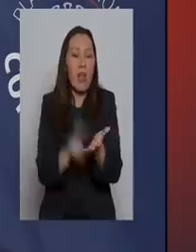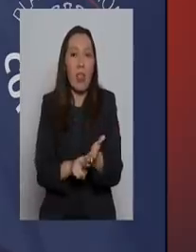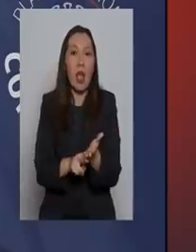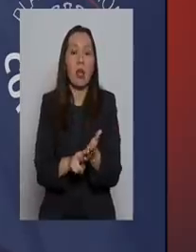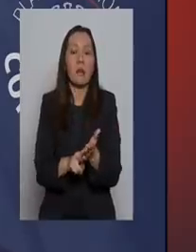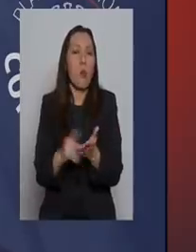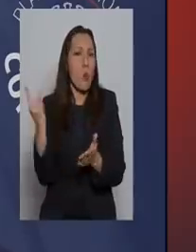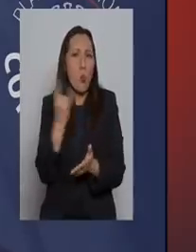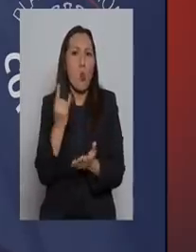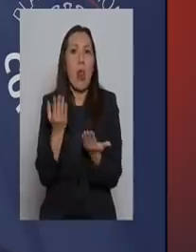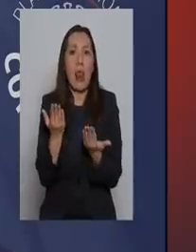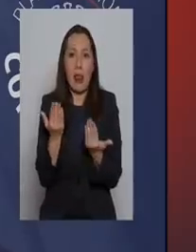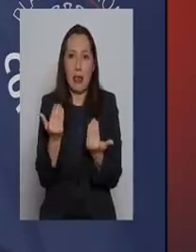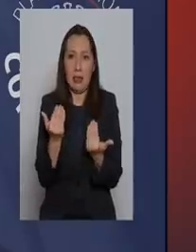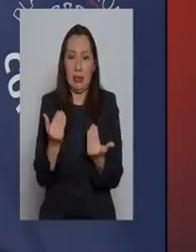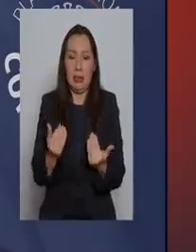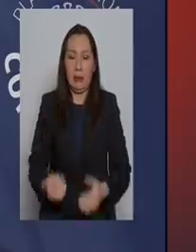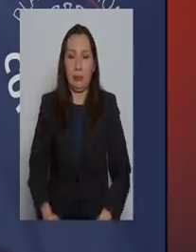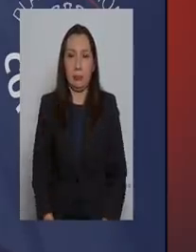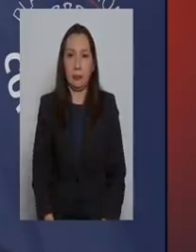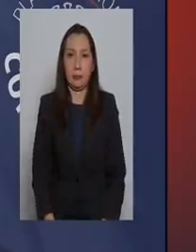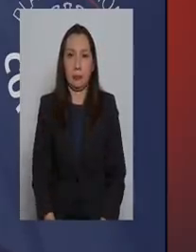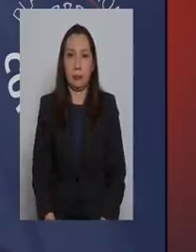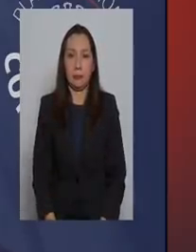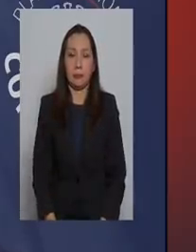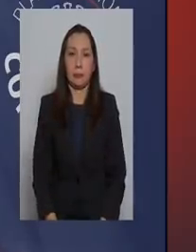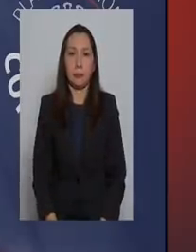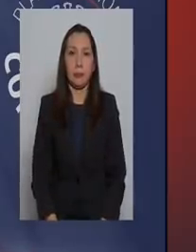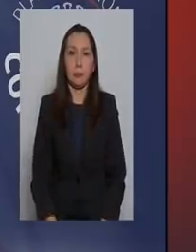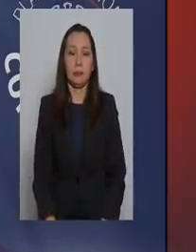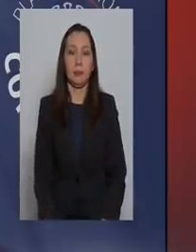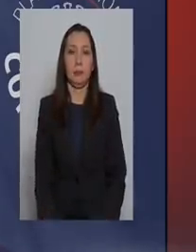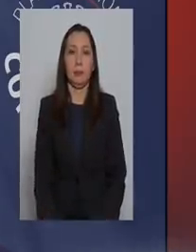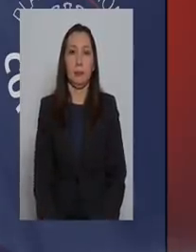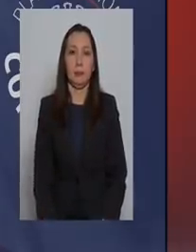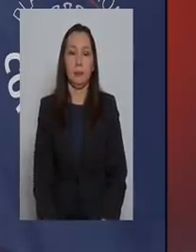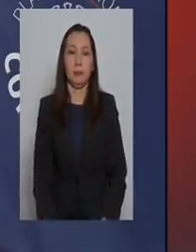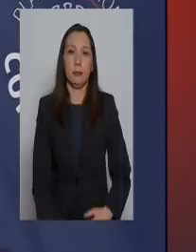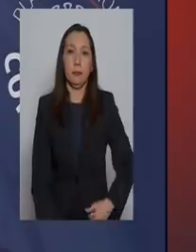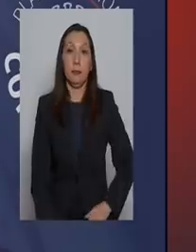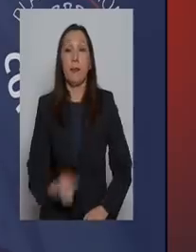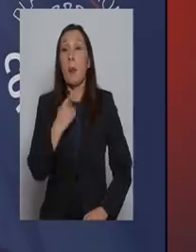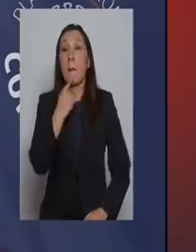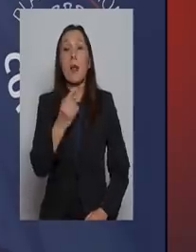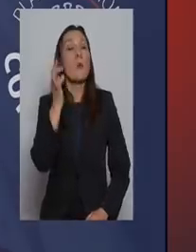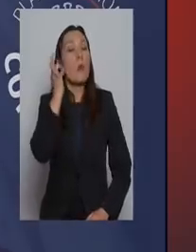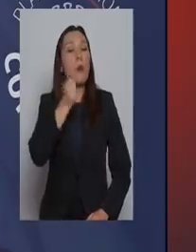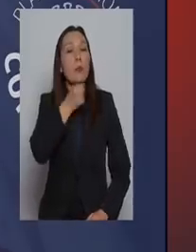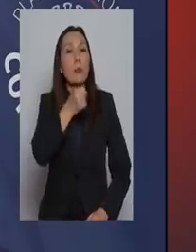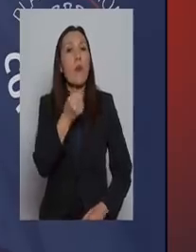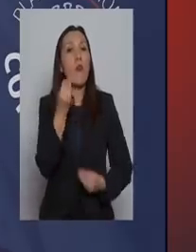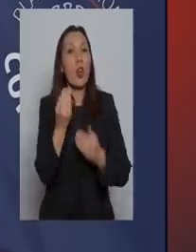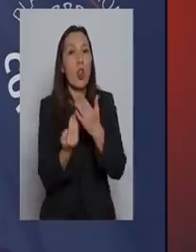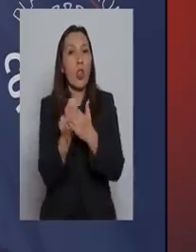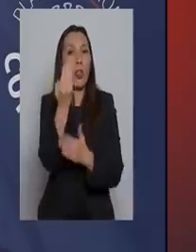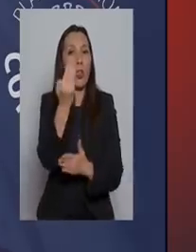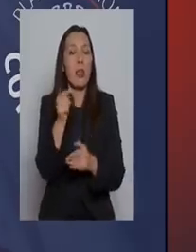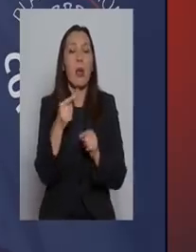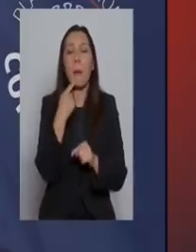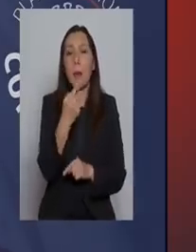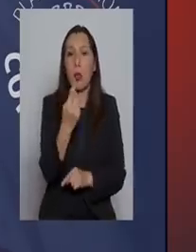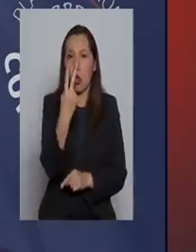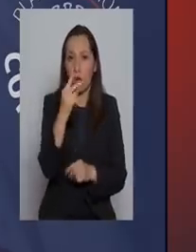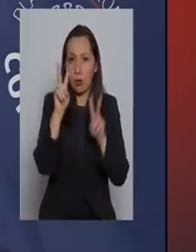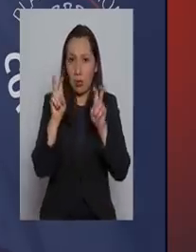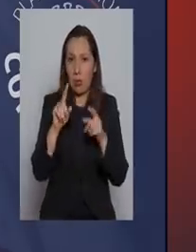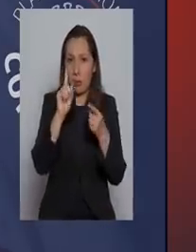realmente lo necesite. Ministro, buenos días. Quería preguntarle por